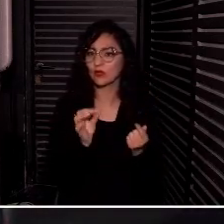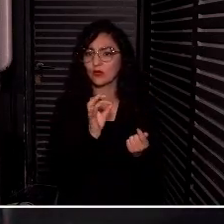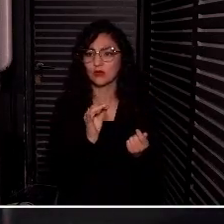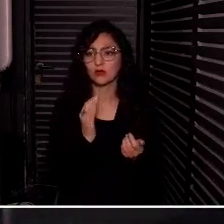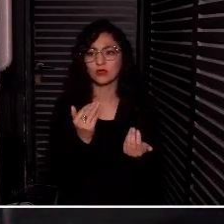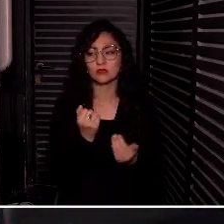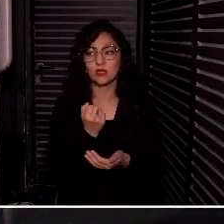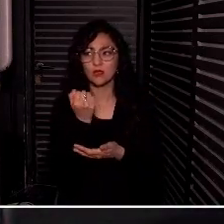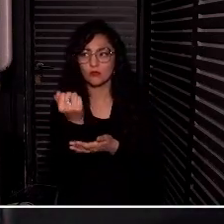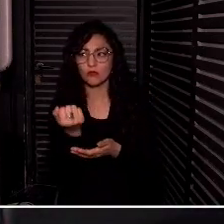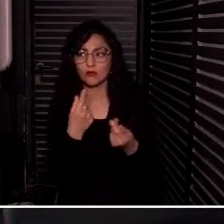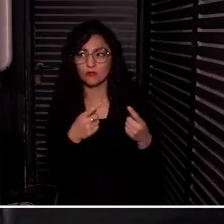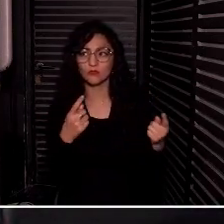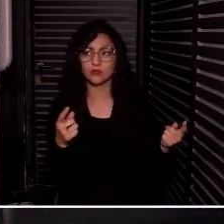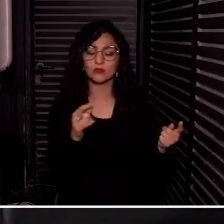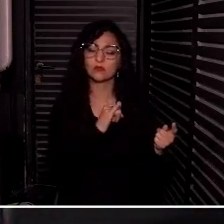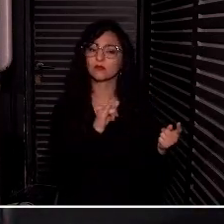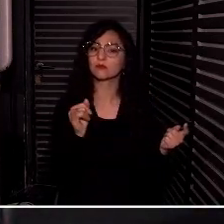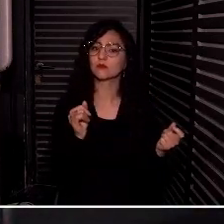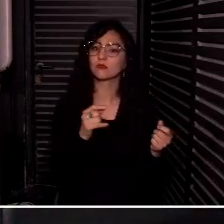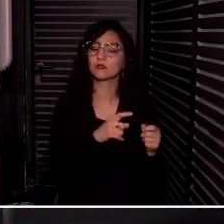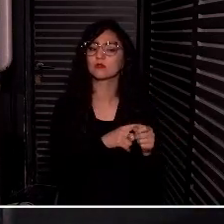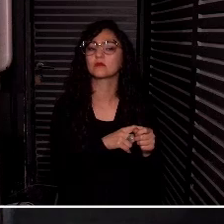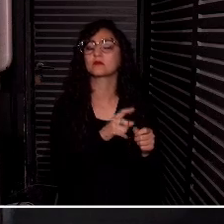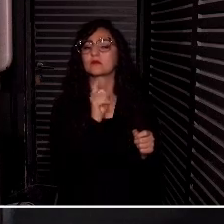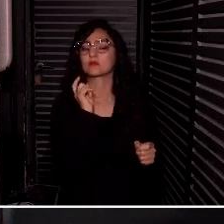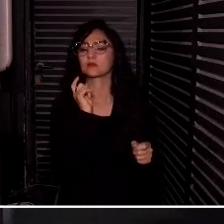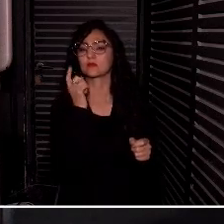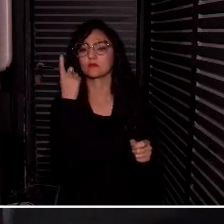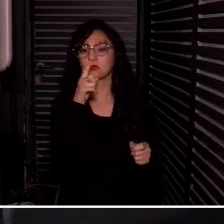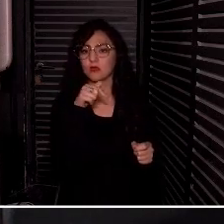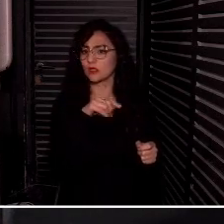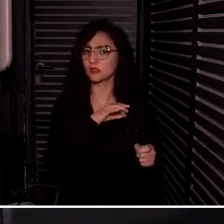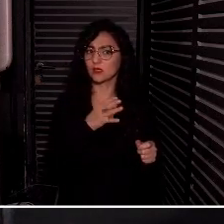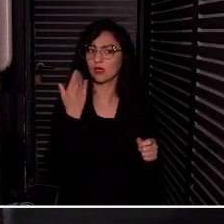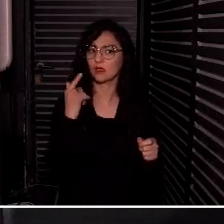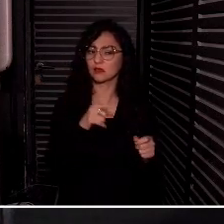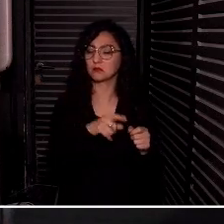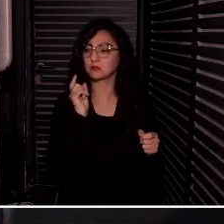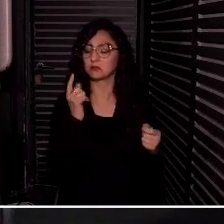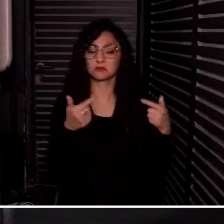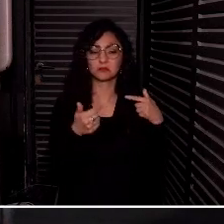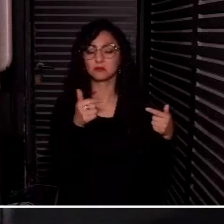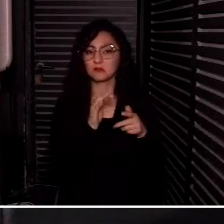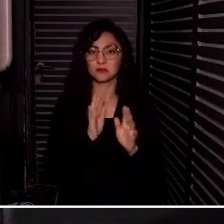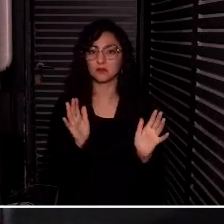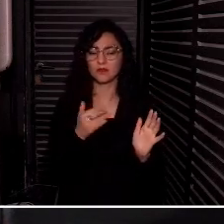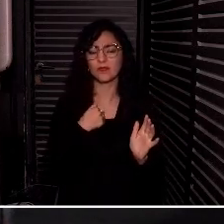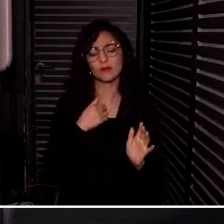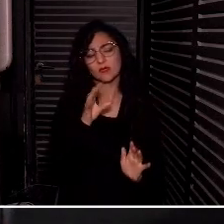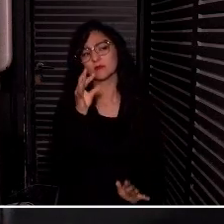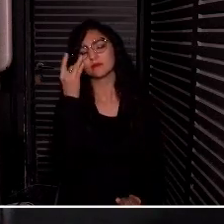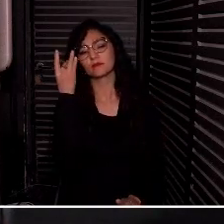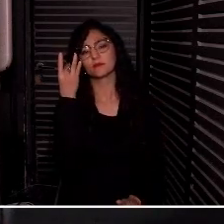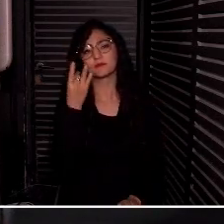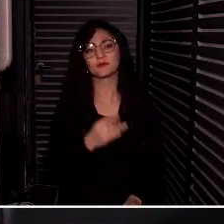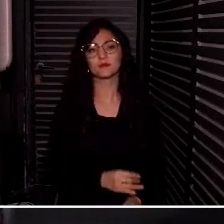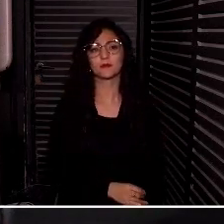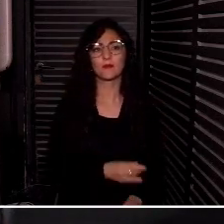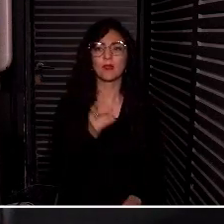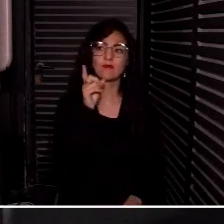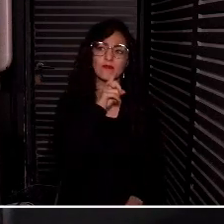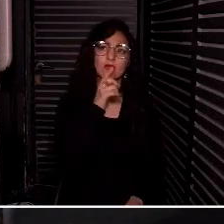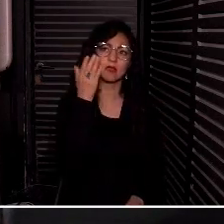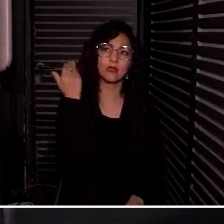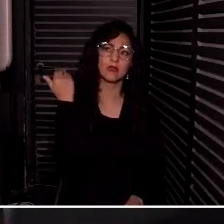financiamiento de la universidad se desprenden y en chile no hubo ningún debate entonces a mí me llamó la atención la hace finales